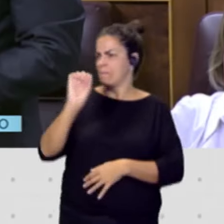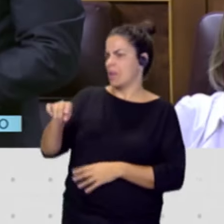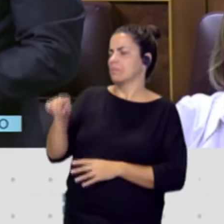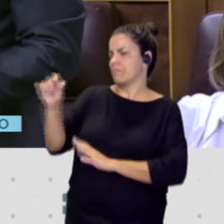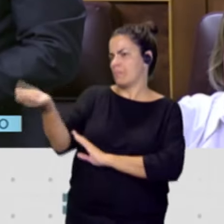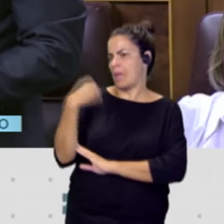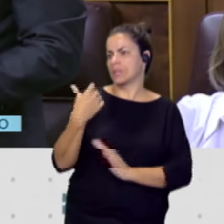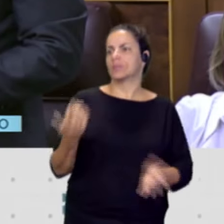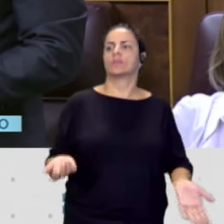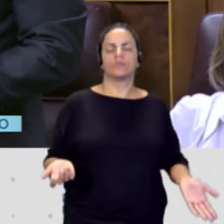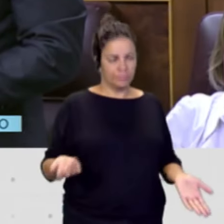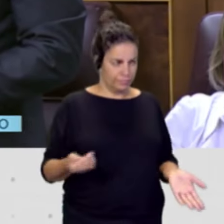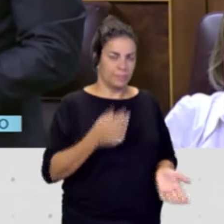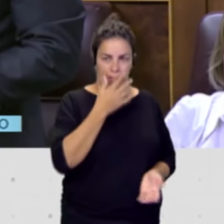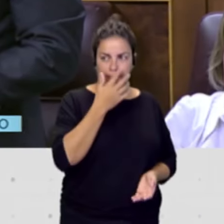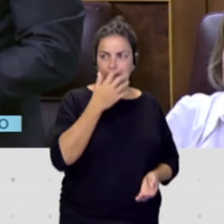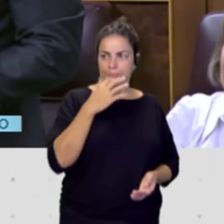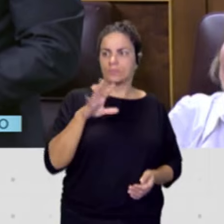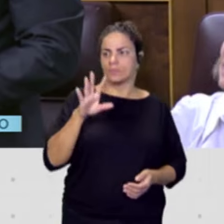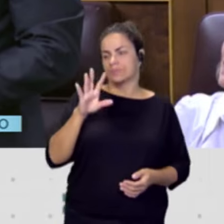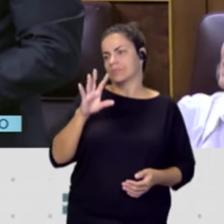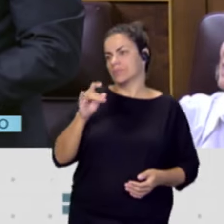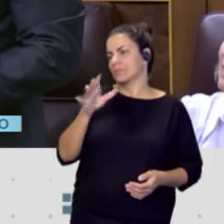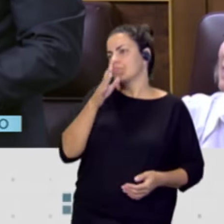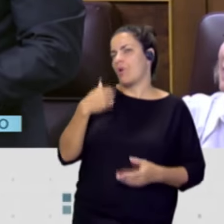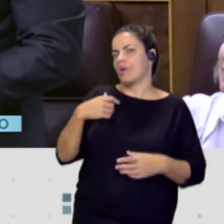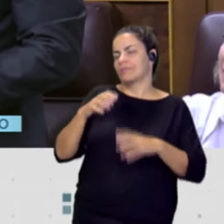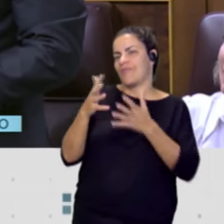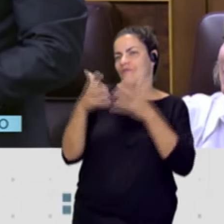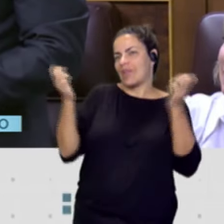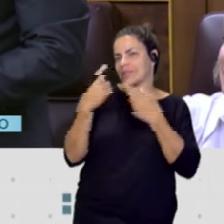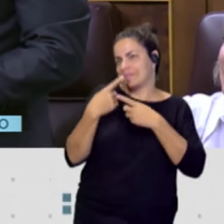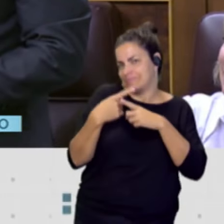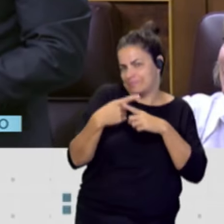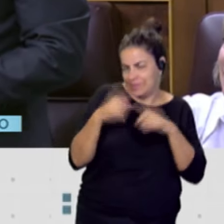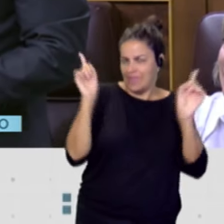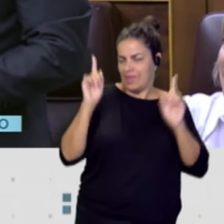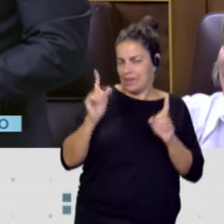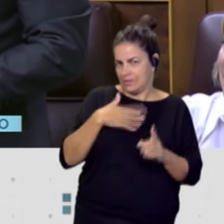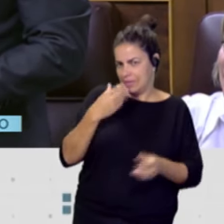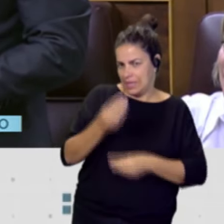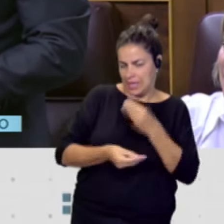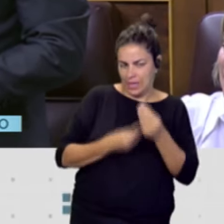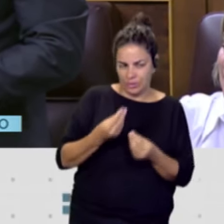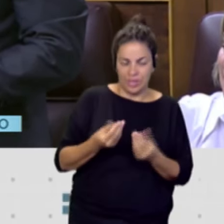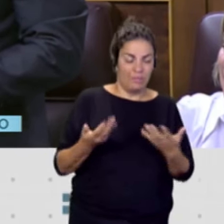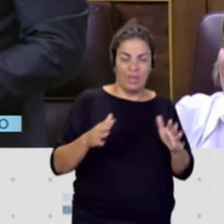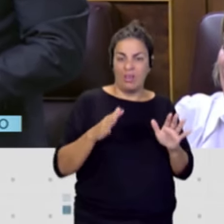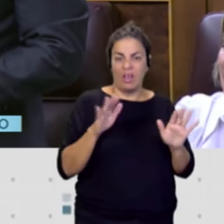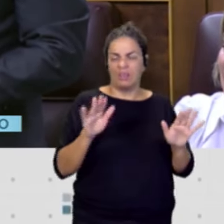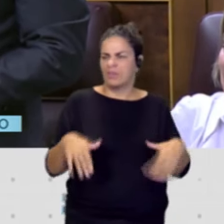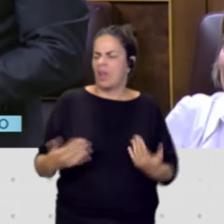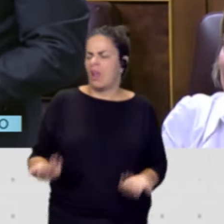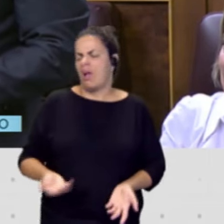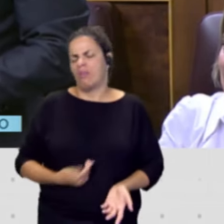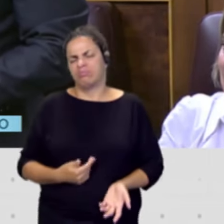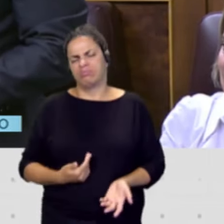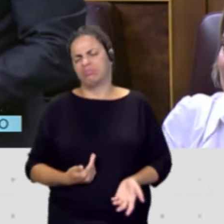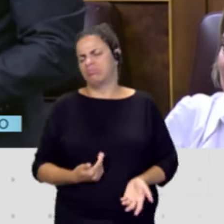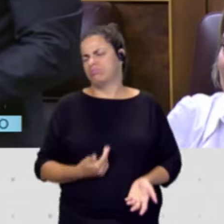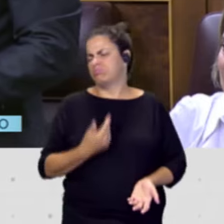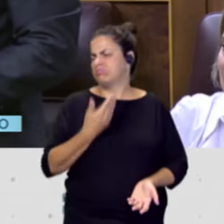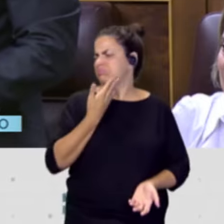Era por expresarlo de una manera distinta, no digo más original, pero distinta. Pero es que me da mucha pereza. Es que el otro día era